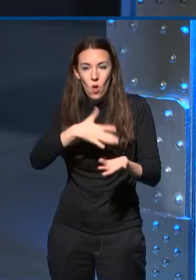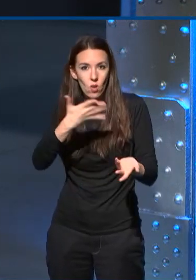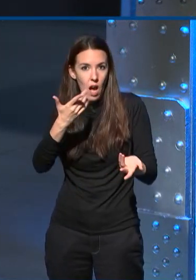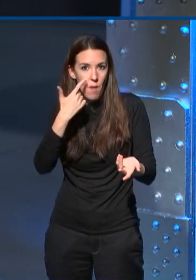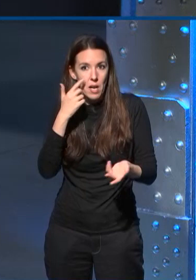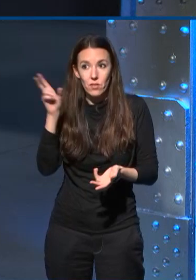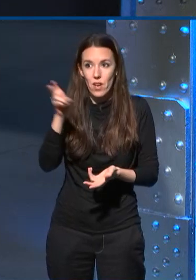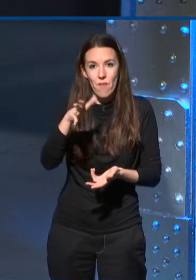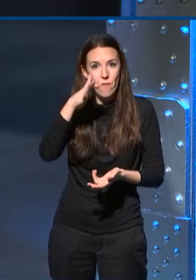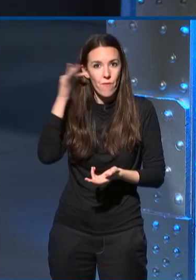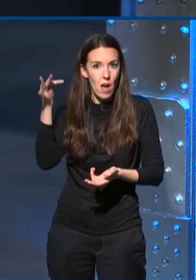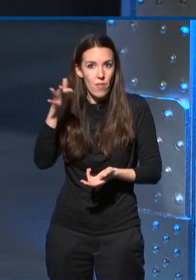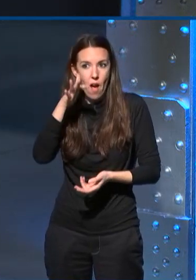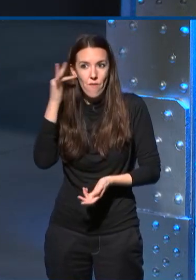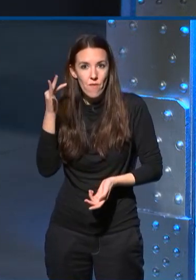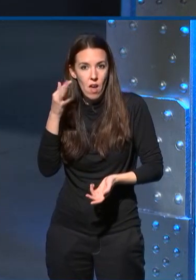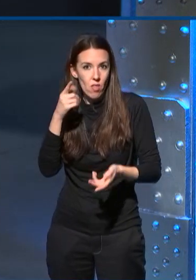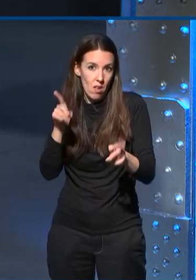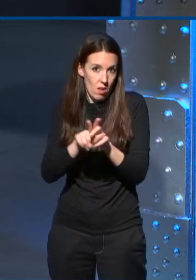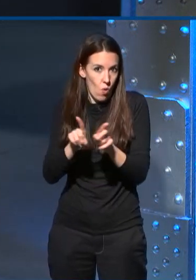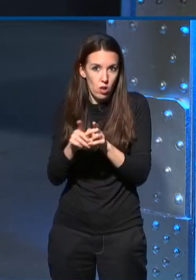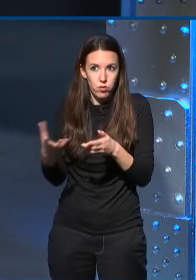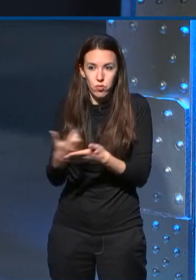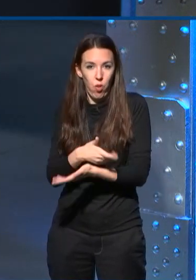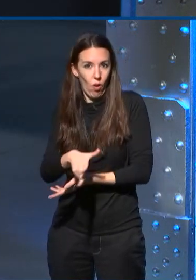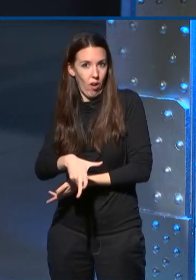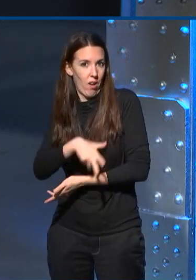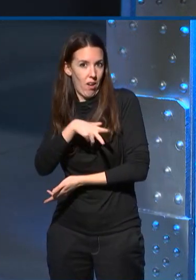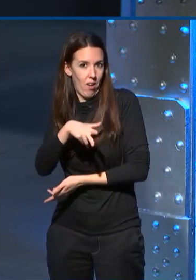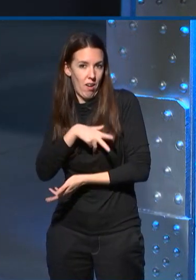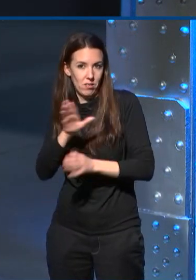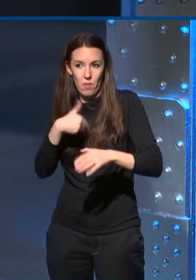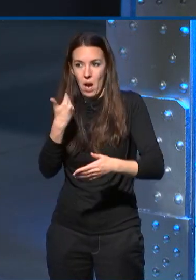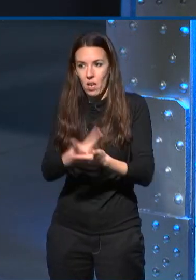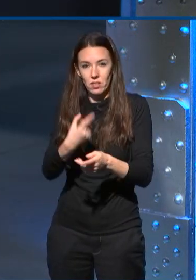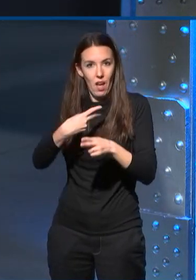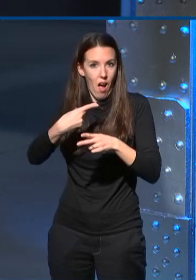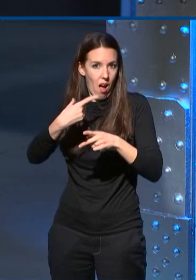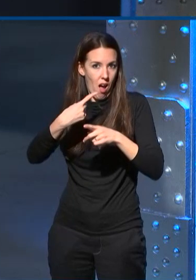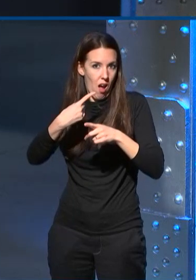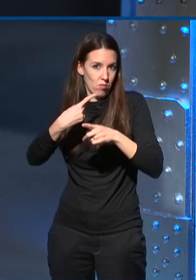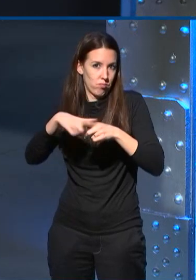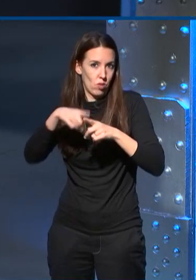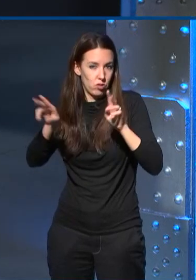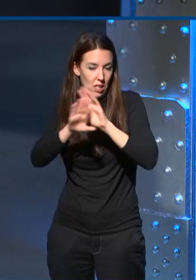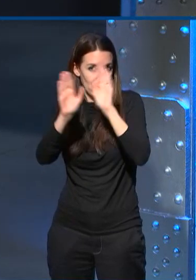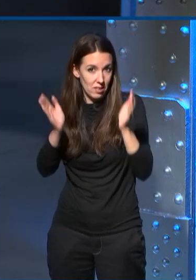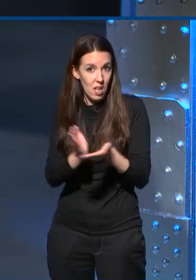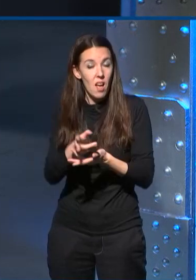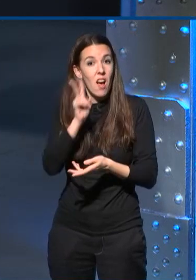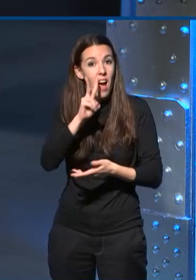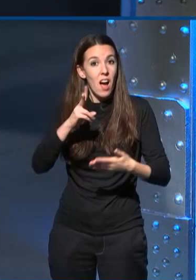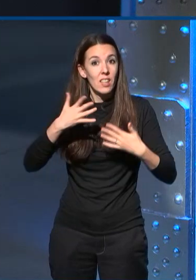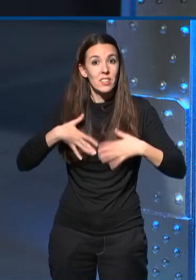y los franceses que estaban así, pues ya todos galantes, conseguía hasta acuerdos internacionales, ¿no? Fíjense el traje de